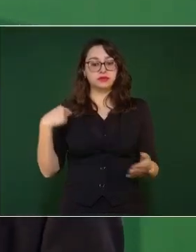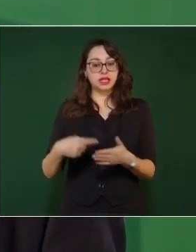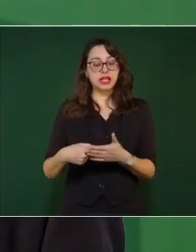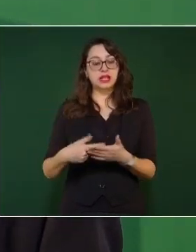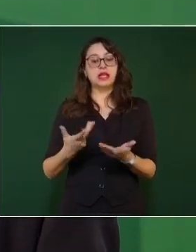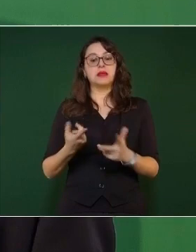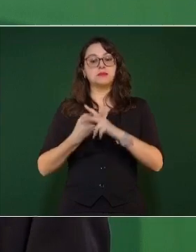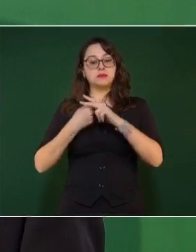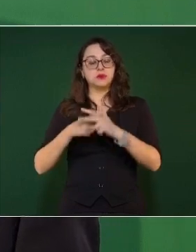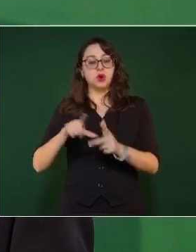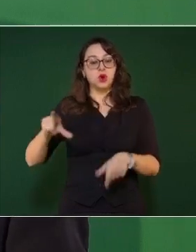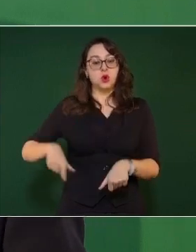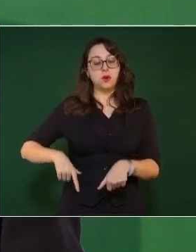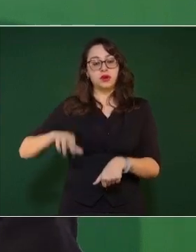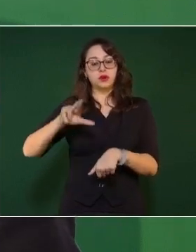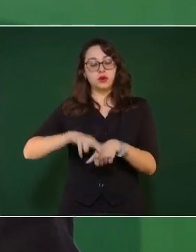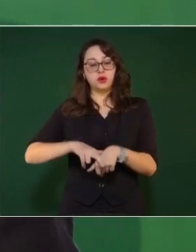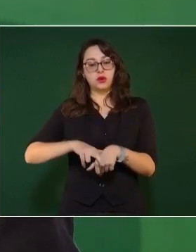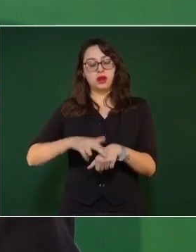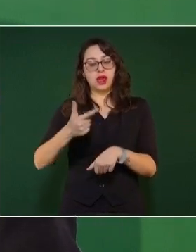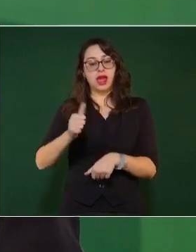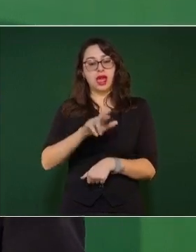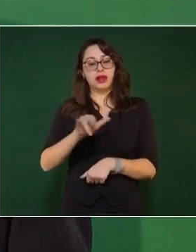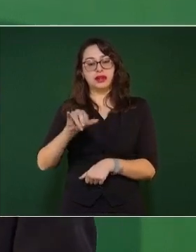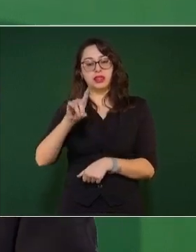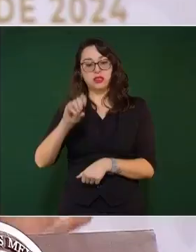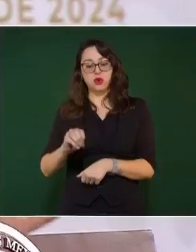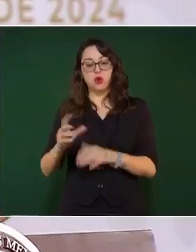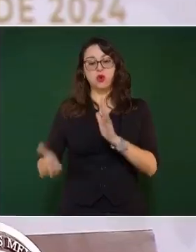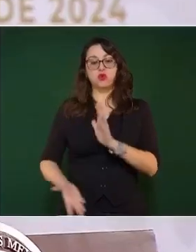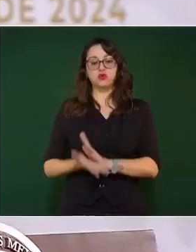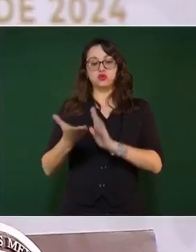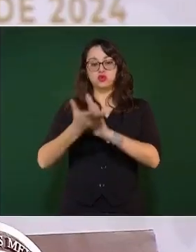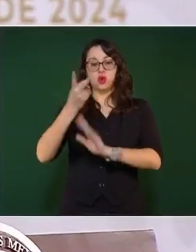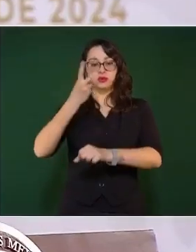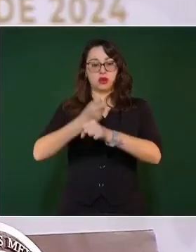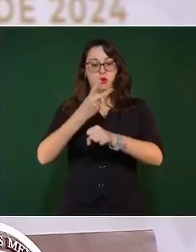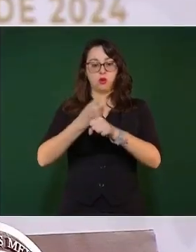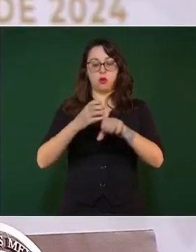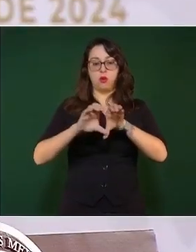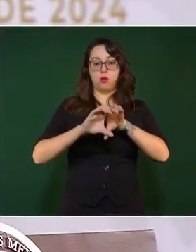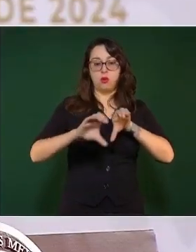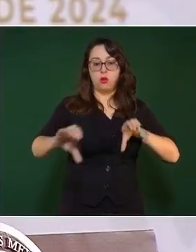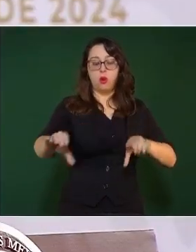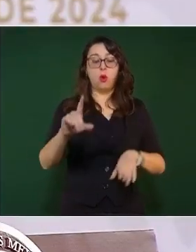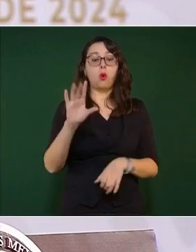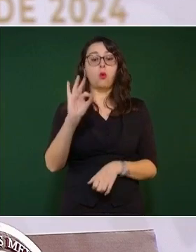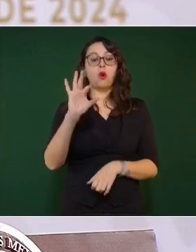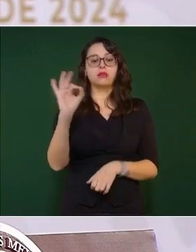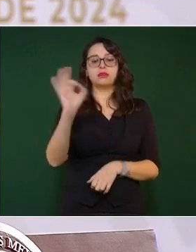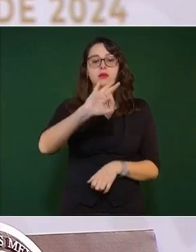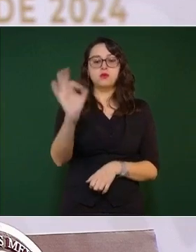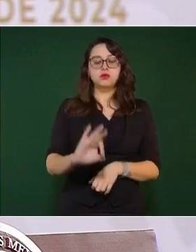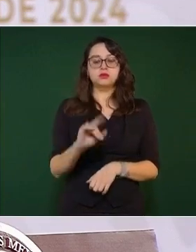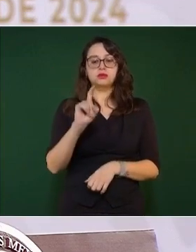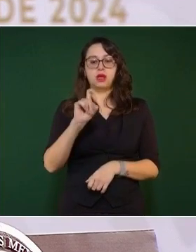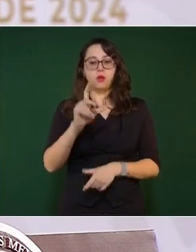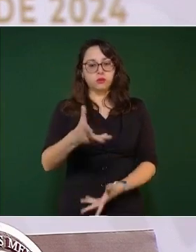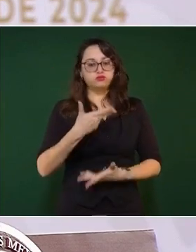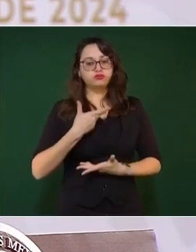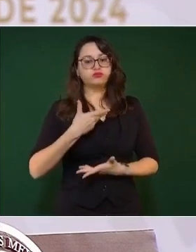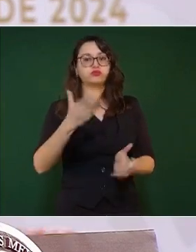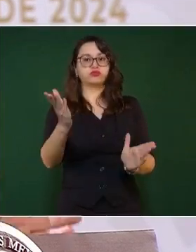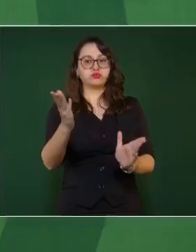con el gobernador Garrido, cuando hizo el acueducto 2, que surte el 40% del agua a la zona